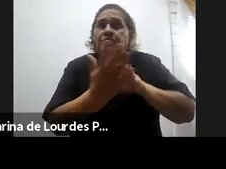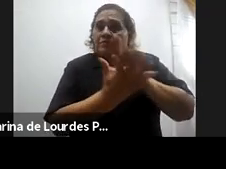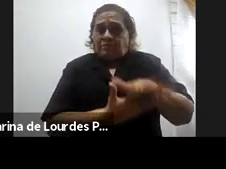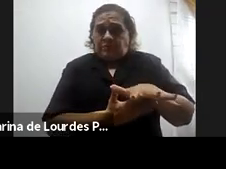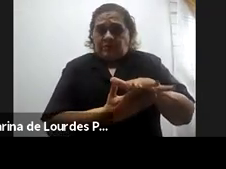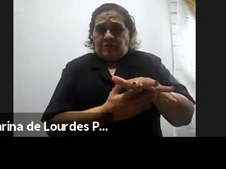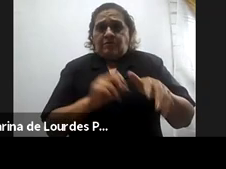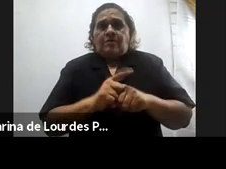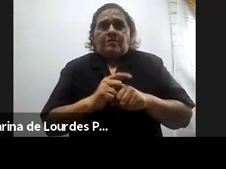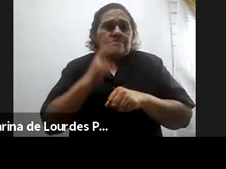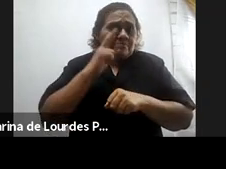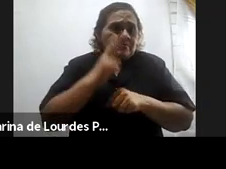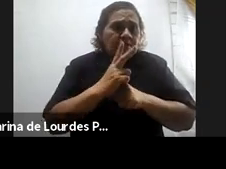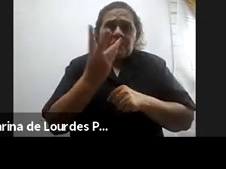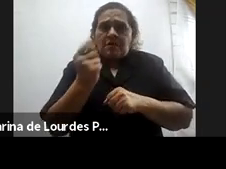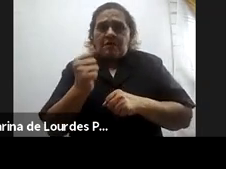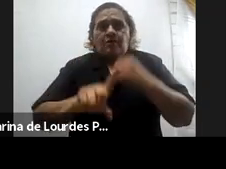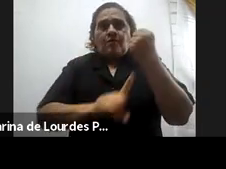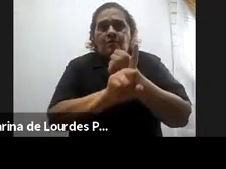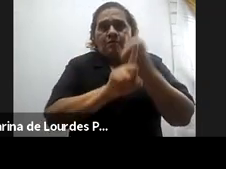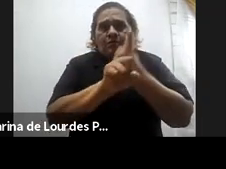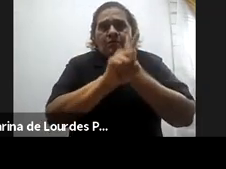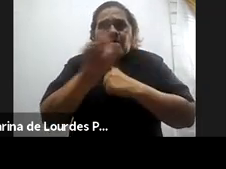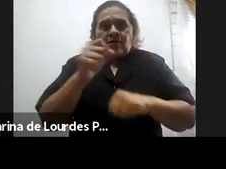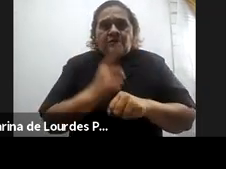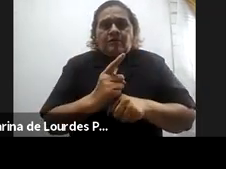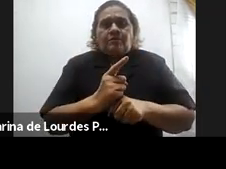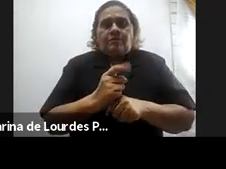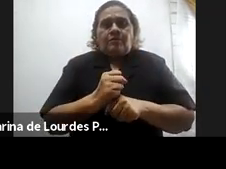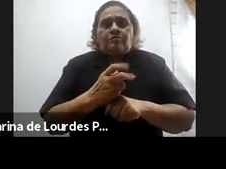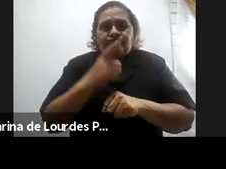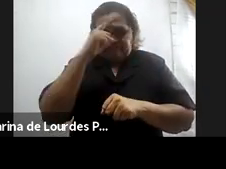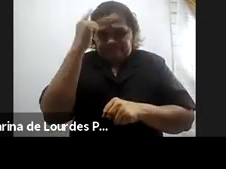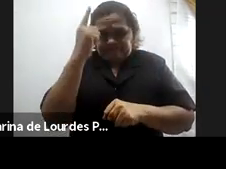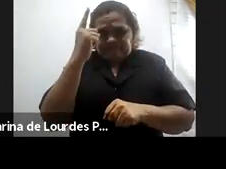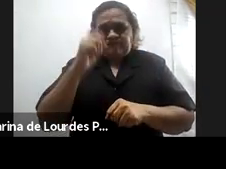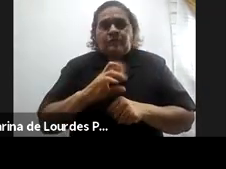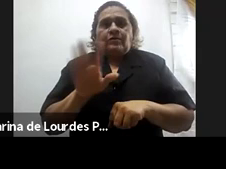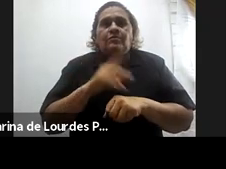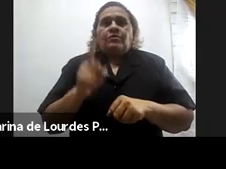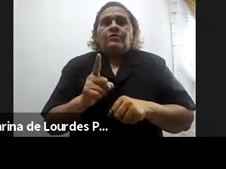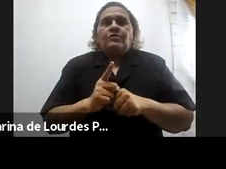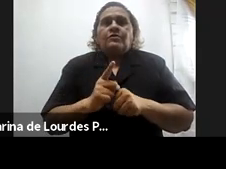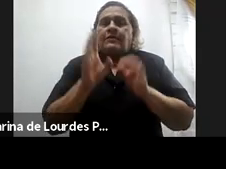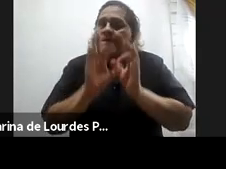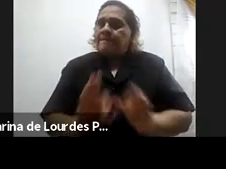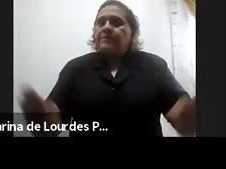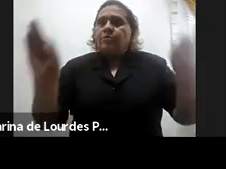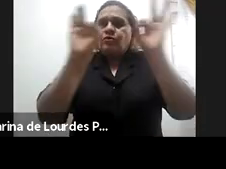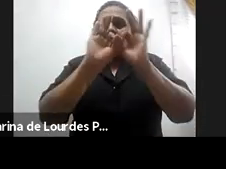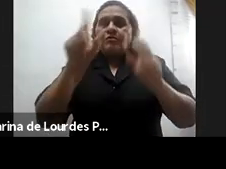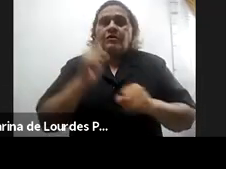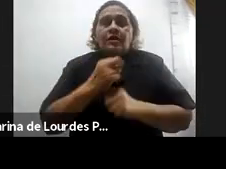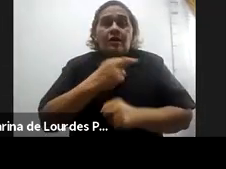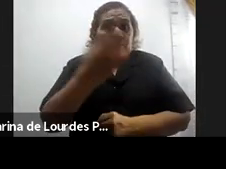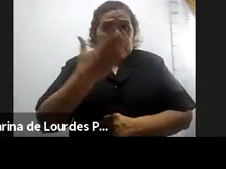la detección de algún tipo de problema es muy, muy sencilla. Entonces, por esto es que es tan importante que